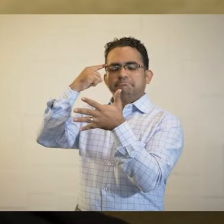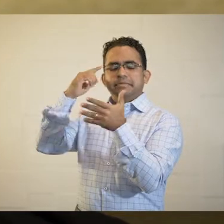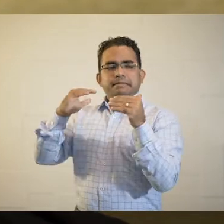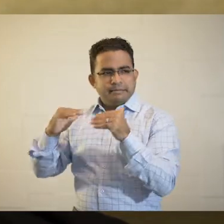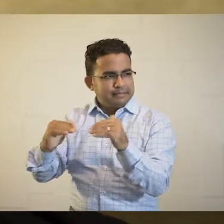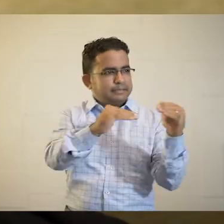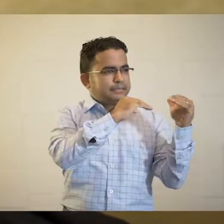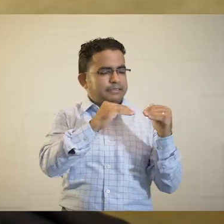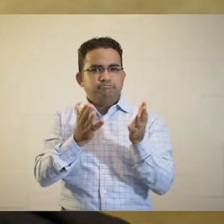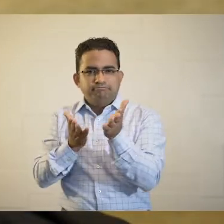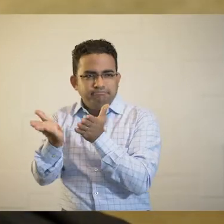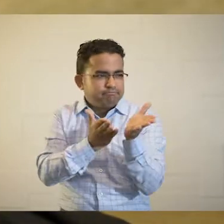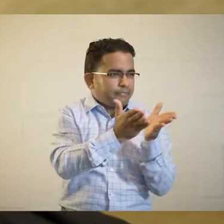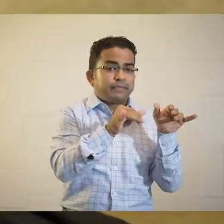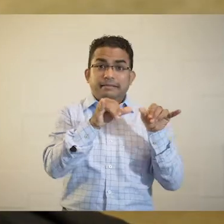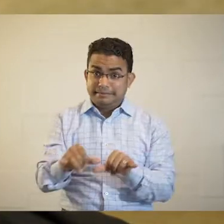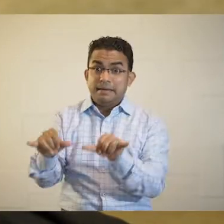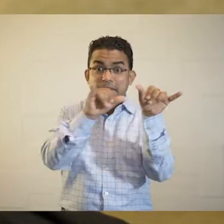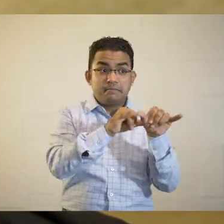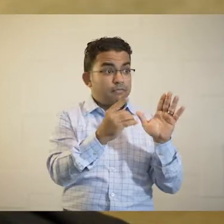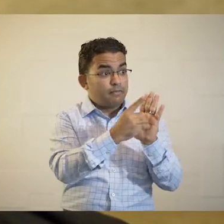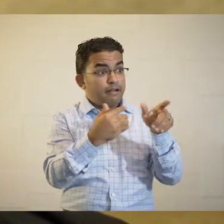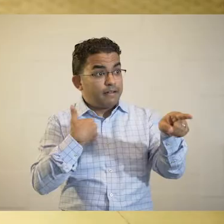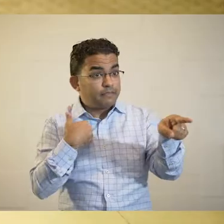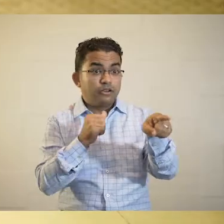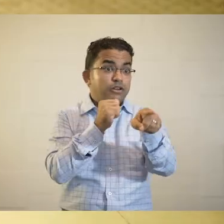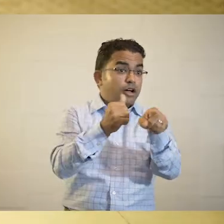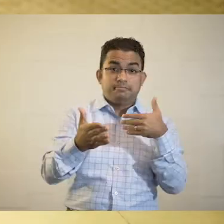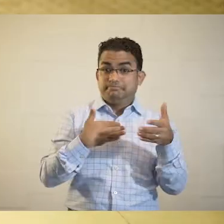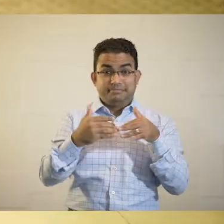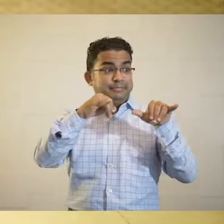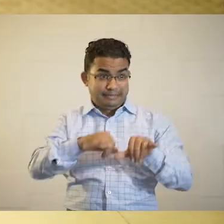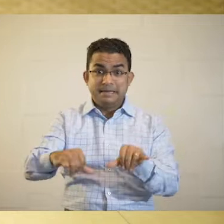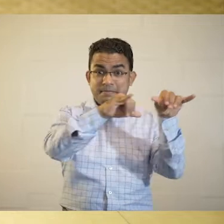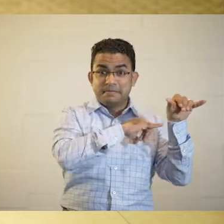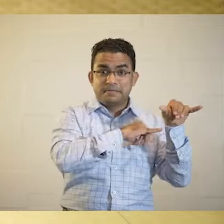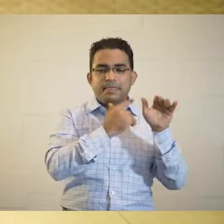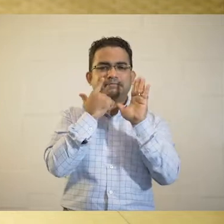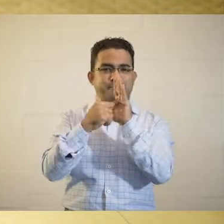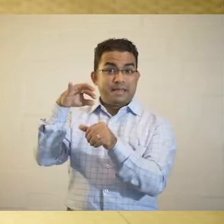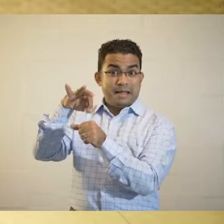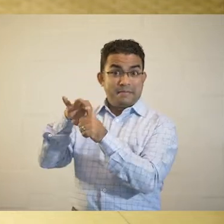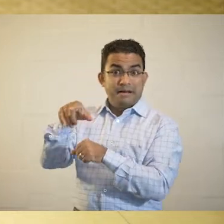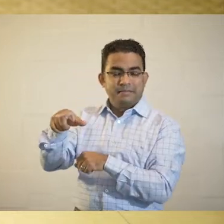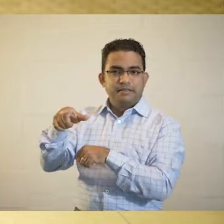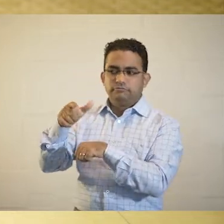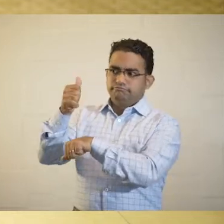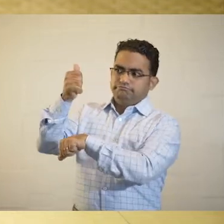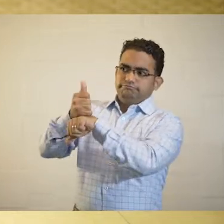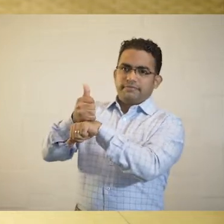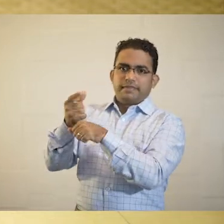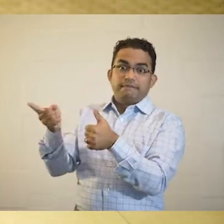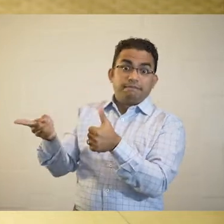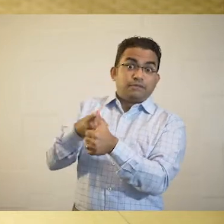de trato igualitario para usuarios con discapacidad. La Asociación Popular de Ahoros y Préstamos, APAP,